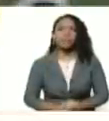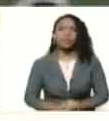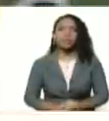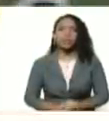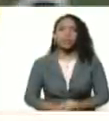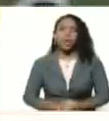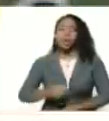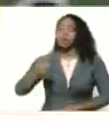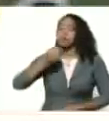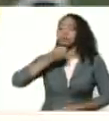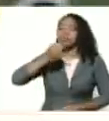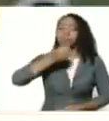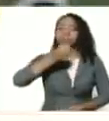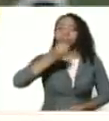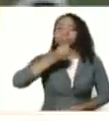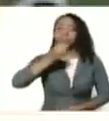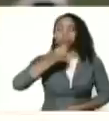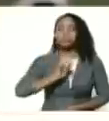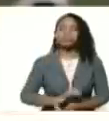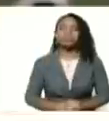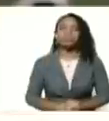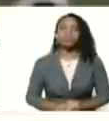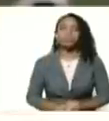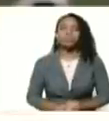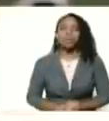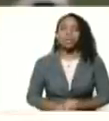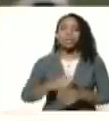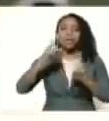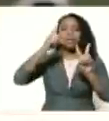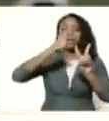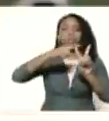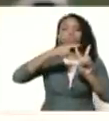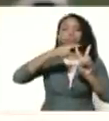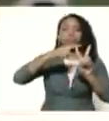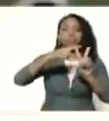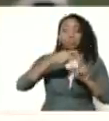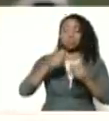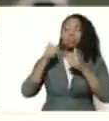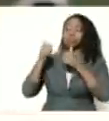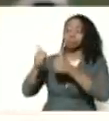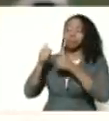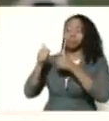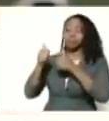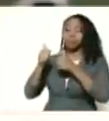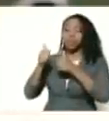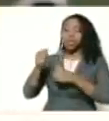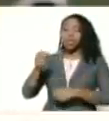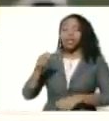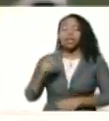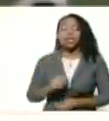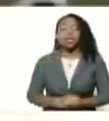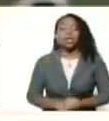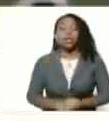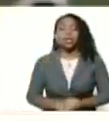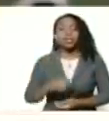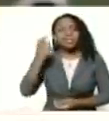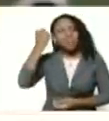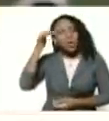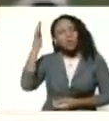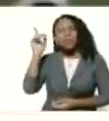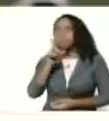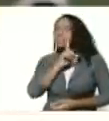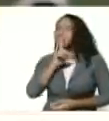un periodista de Venezolana de Televisión, muy buen periodista él, creo que se llama